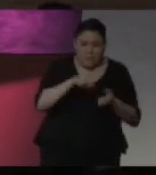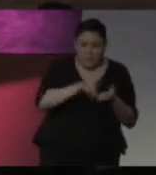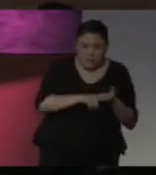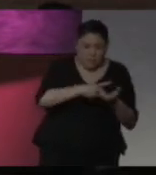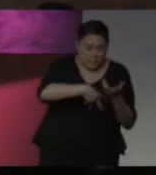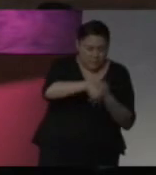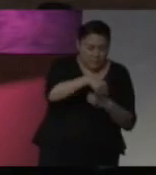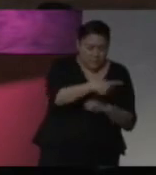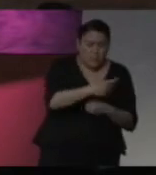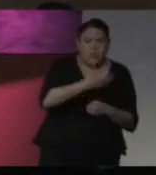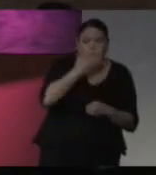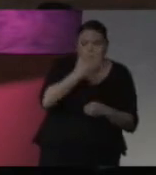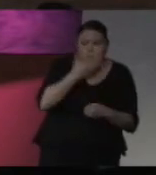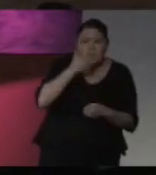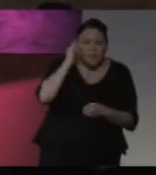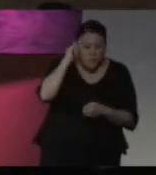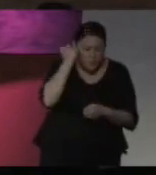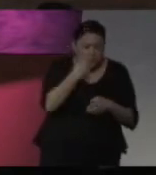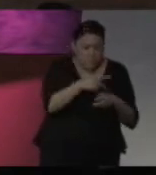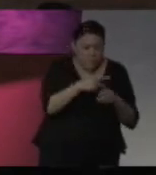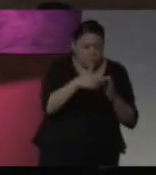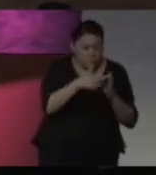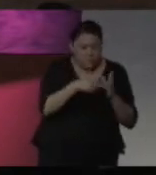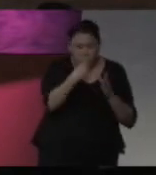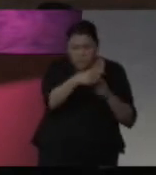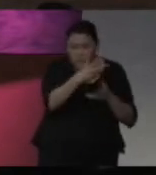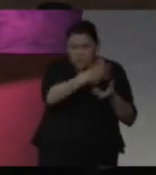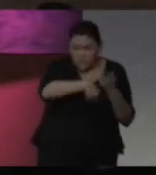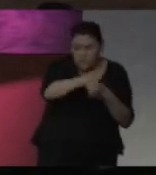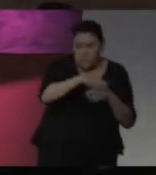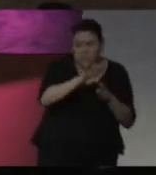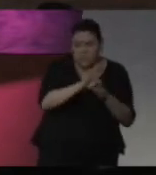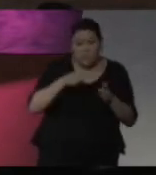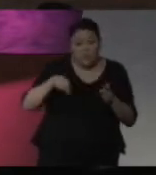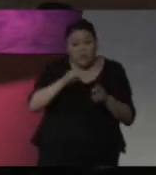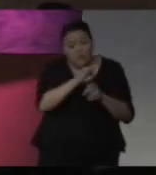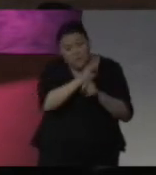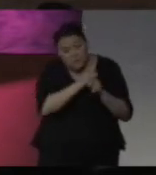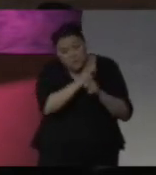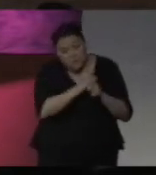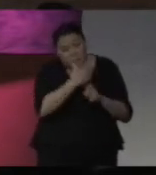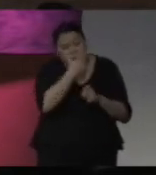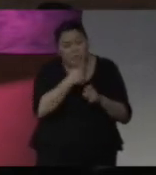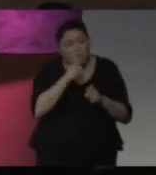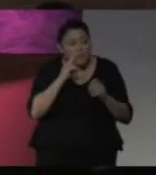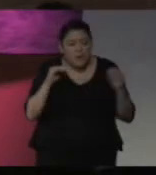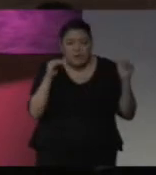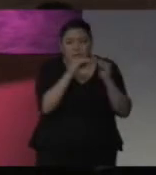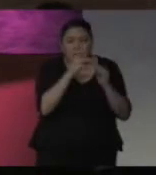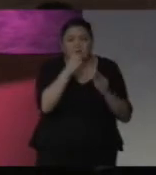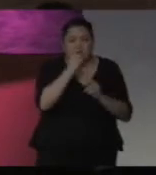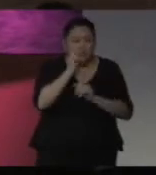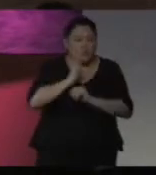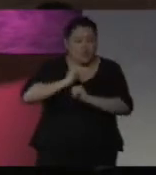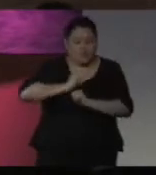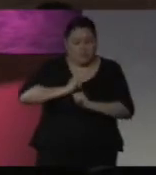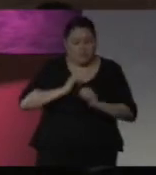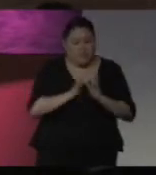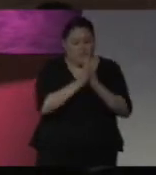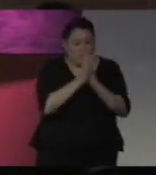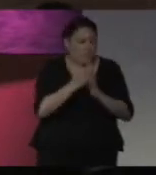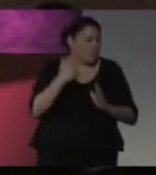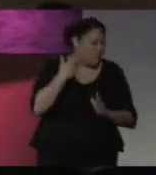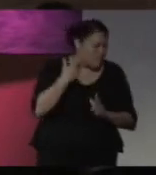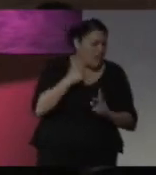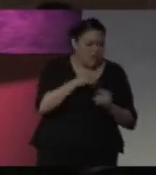usos y costumbres, entonces han hecho también valoraciones desde perspectivas de género de decir que la mujer también tiene que participar en la